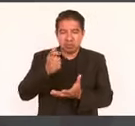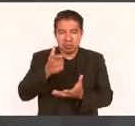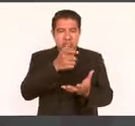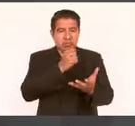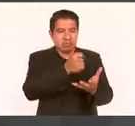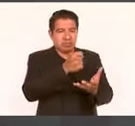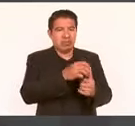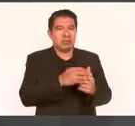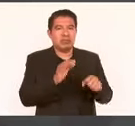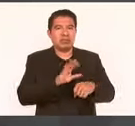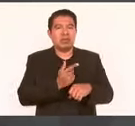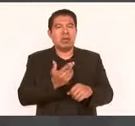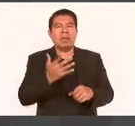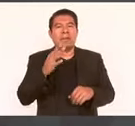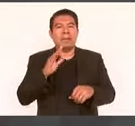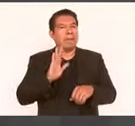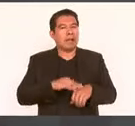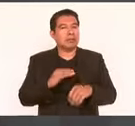que por